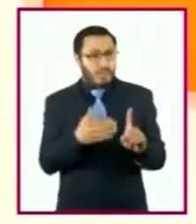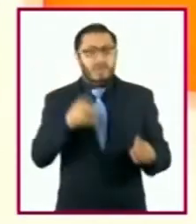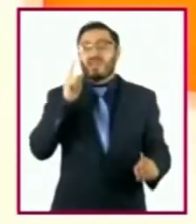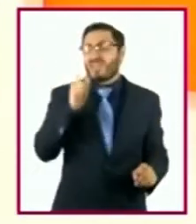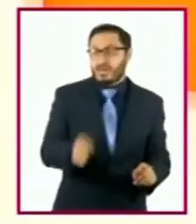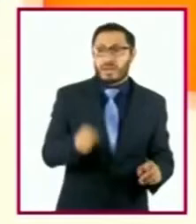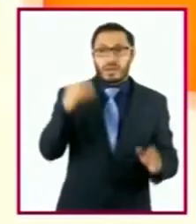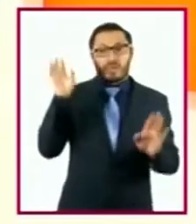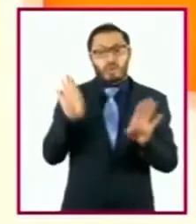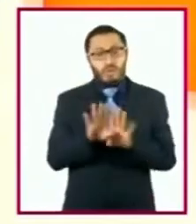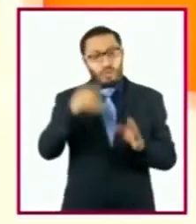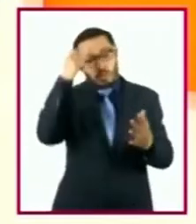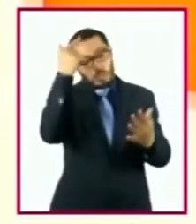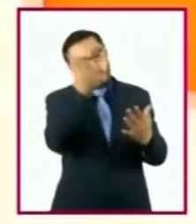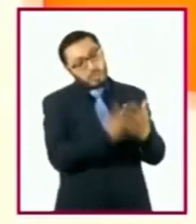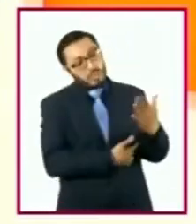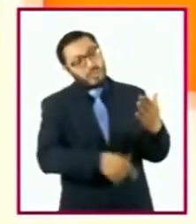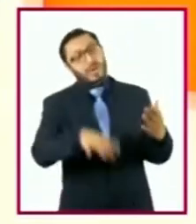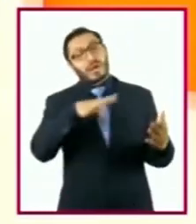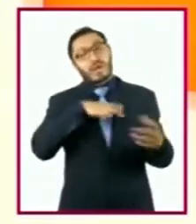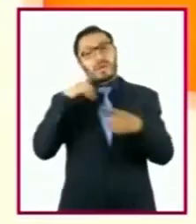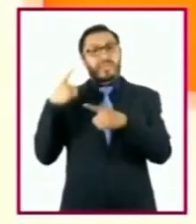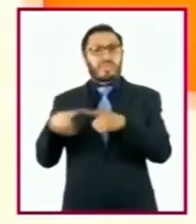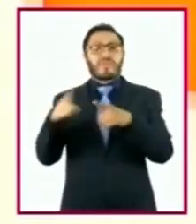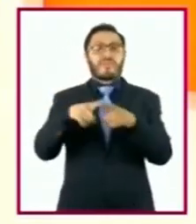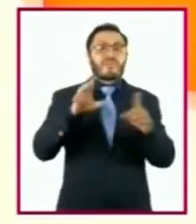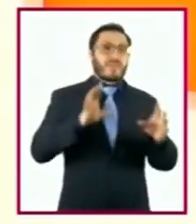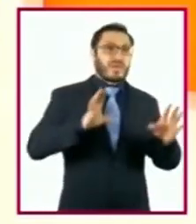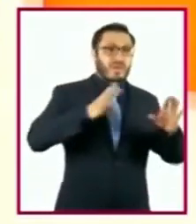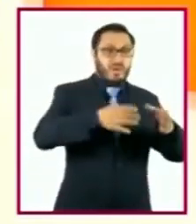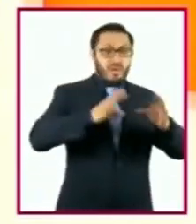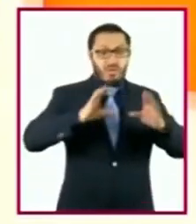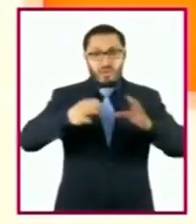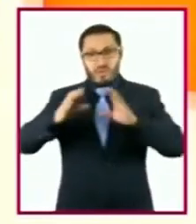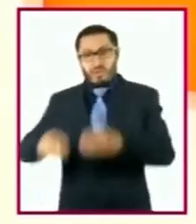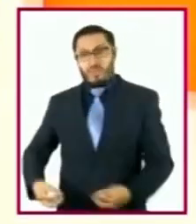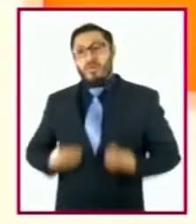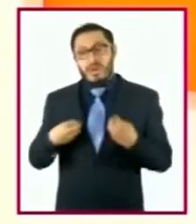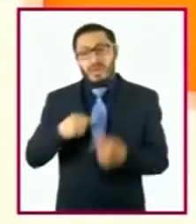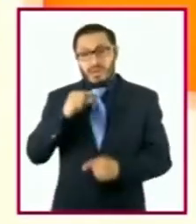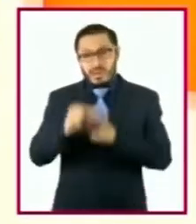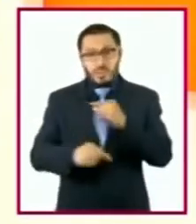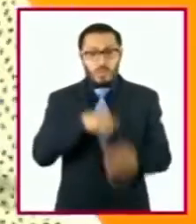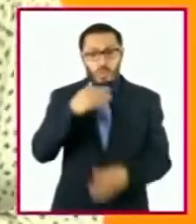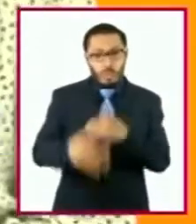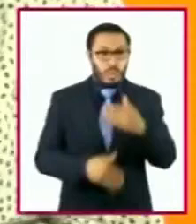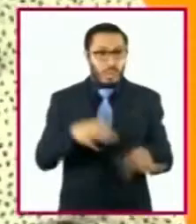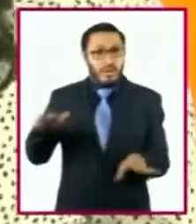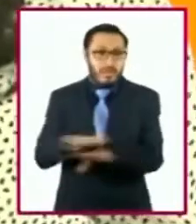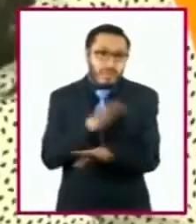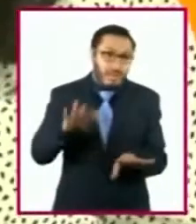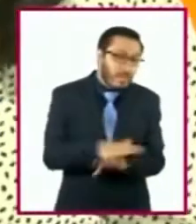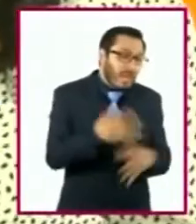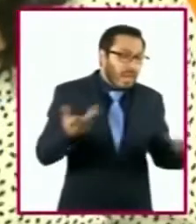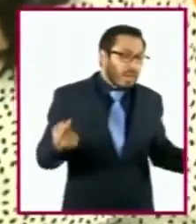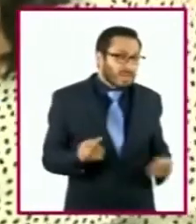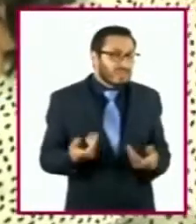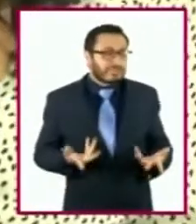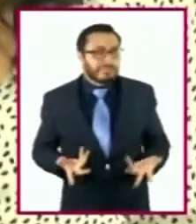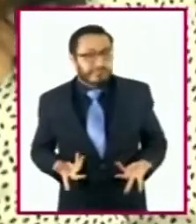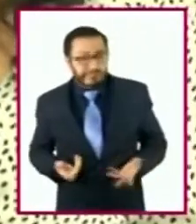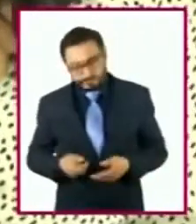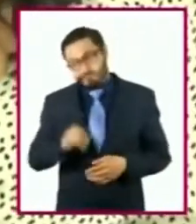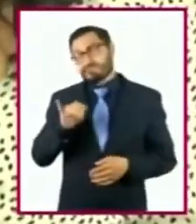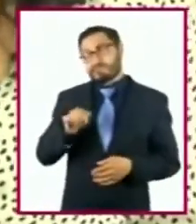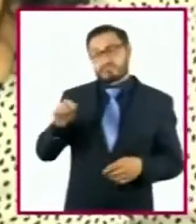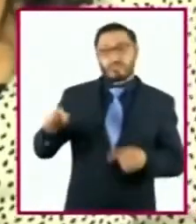aspiraciones corresponden a distintos ámbitos de la vida? ¿Van cambiando con el tiempo? Claro que sí, Mónica. Podemos